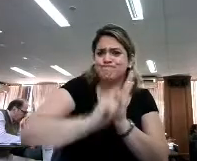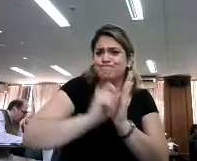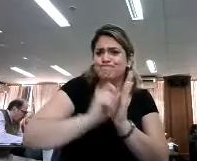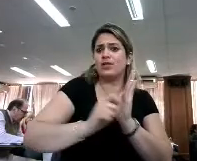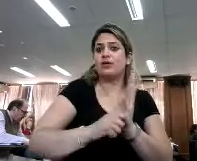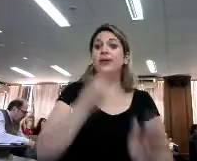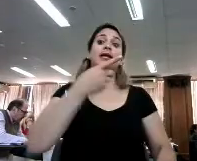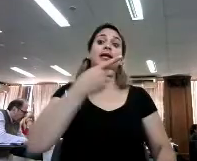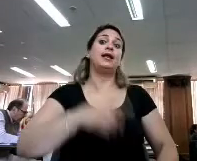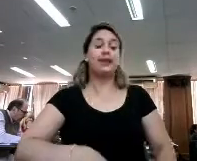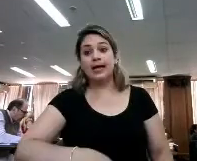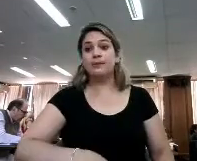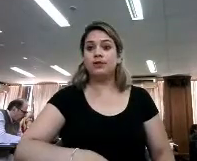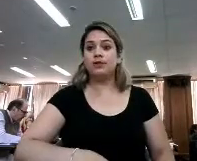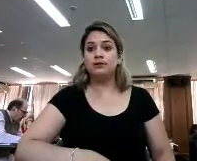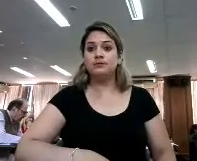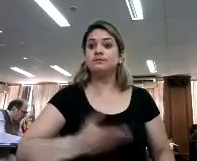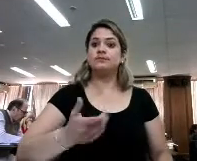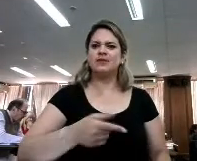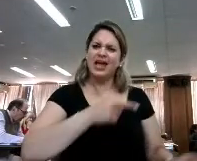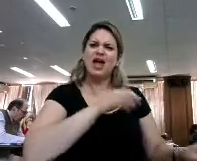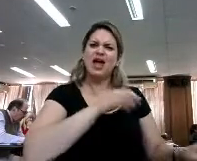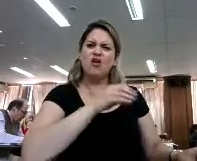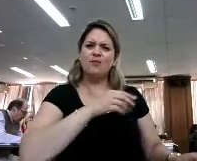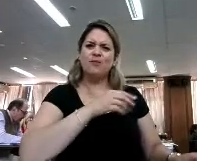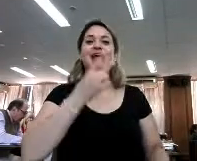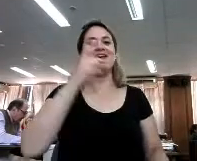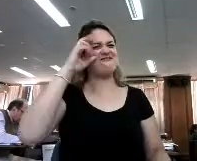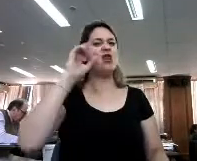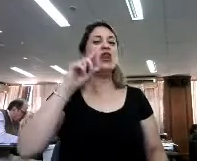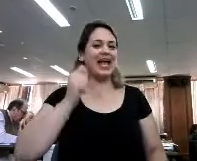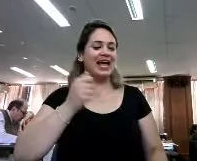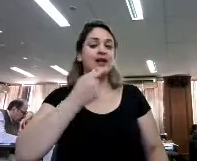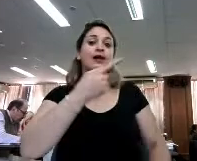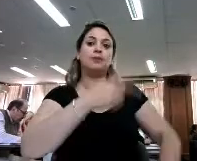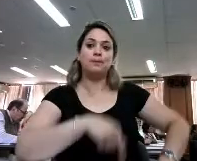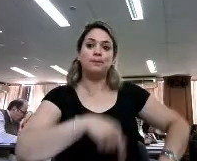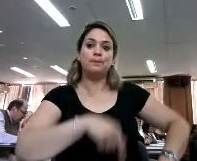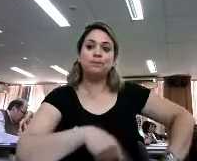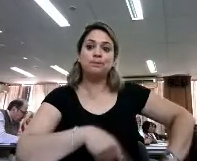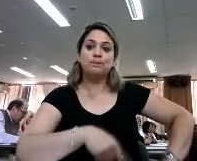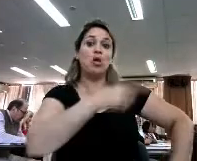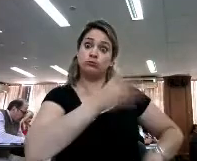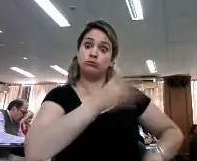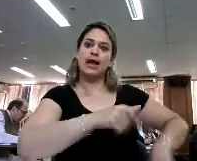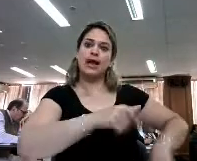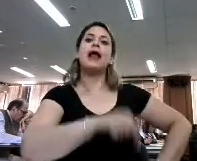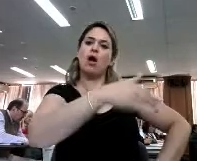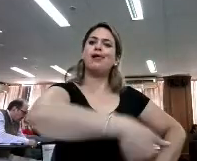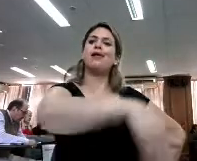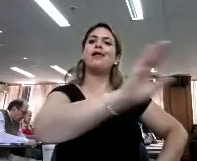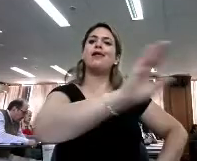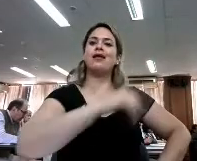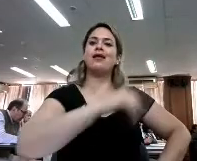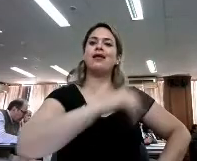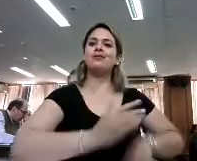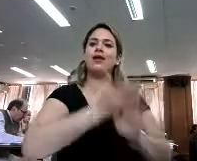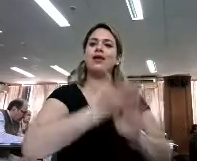le digamos, ¿sabes qué? ¿Cómo es que era tu nombre? Verónica, todo lo que tú produzcas de aquí en adelante es